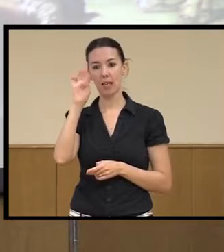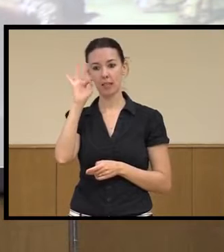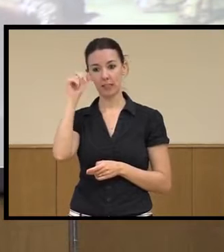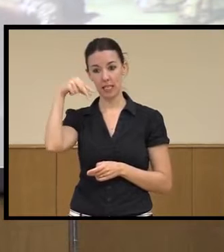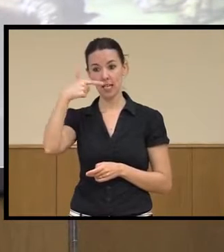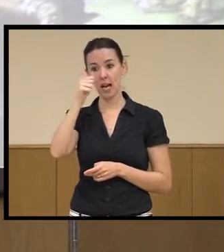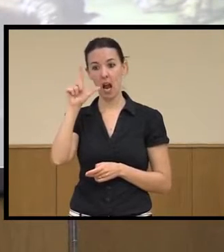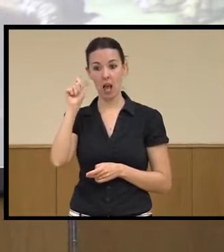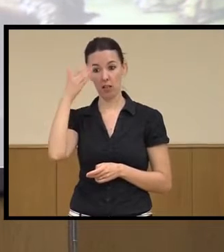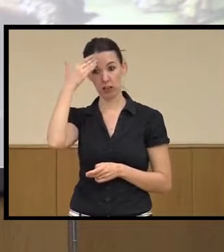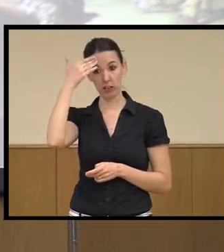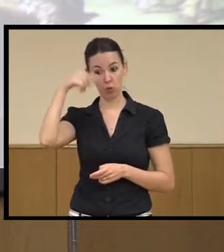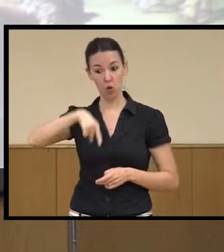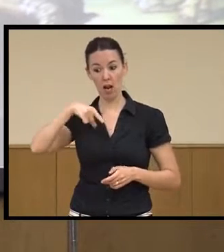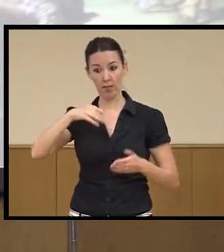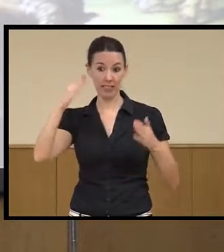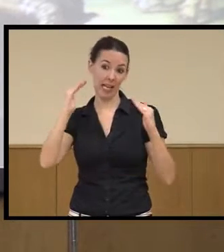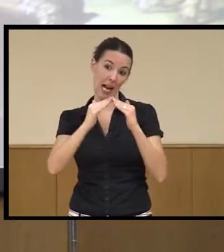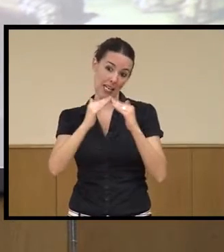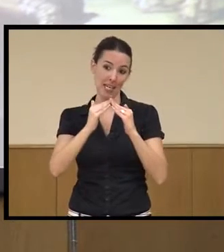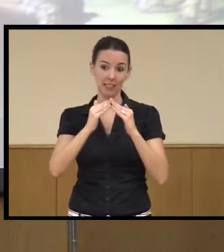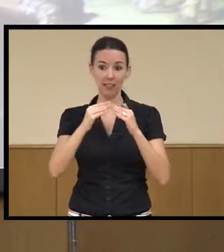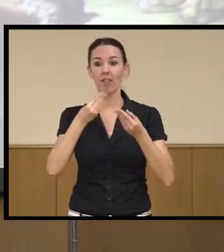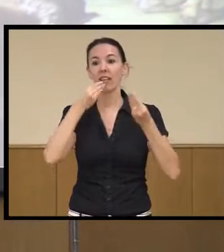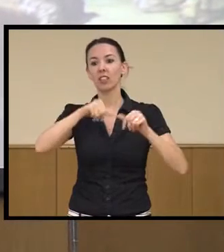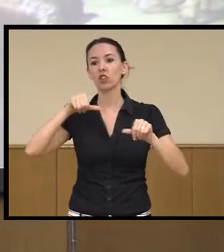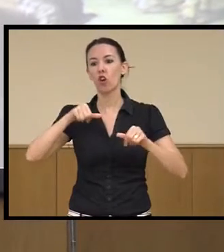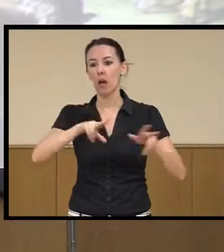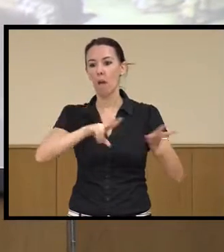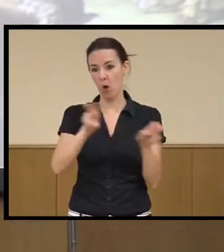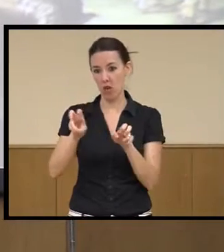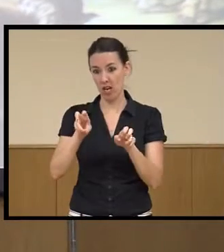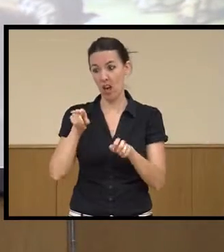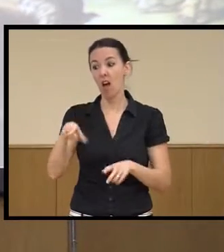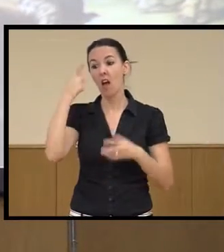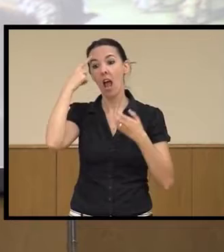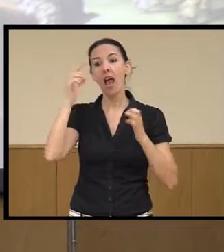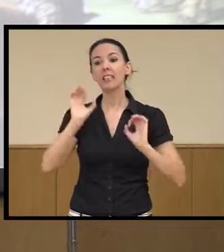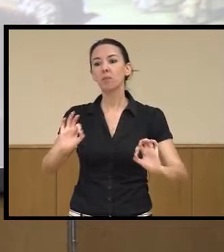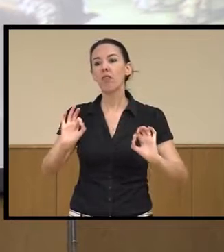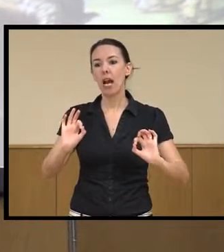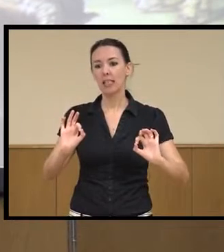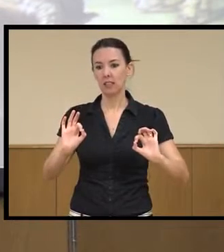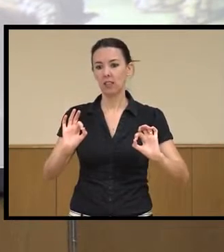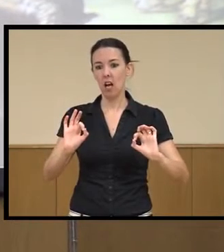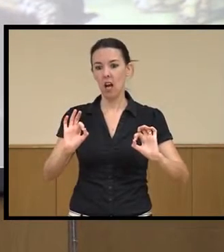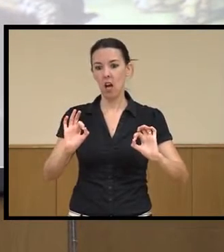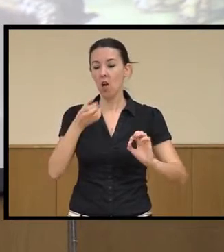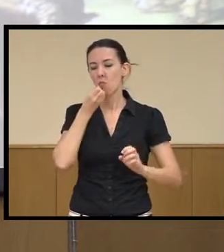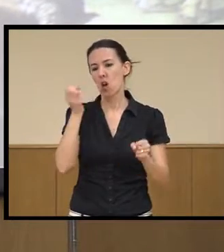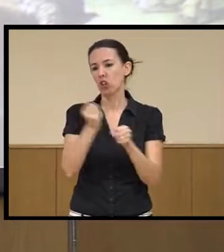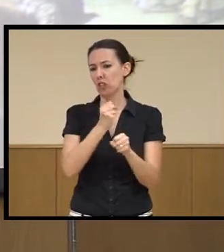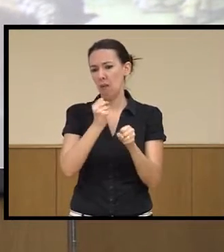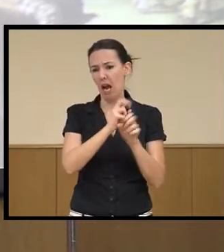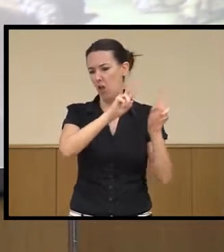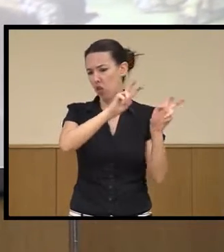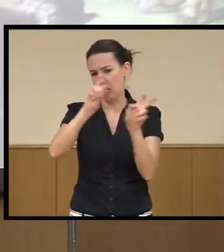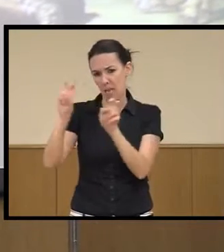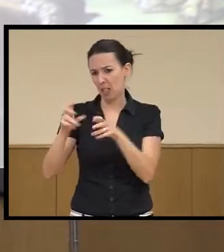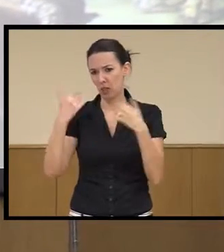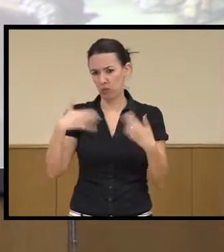de esta casa, del Departamento de Historia Moderna. Además, es especialista en, bueno, ha trabajado diversos temas,